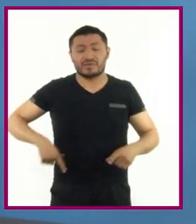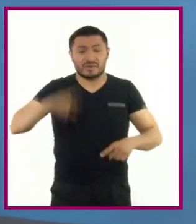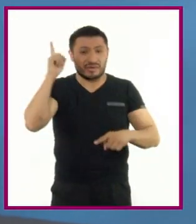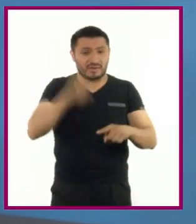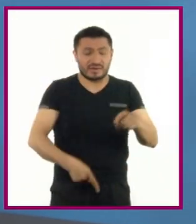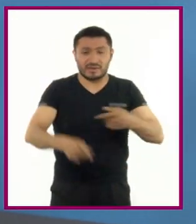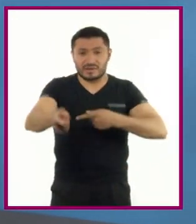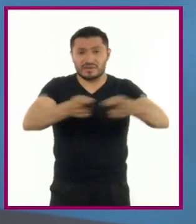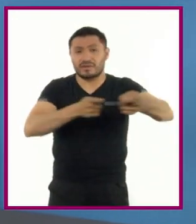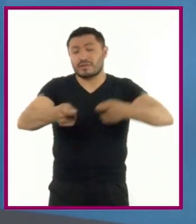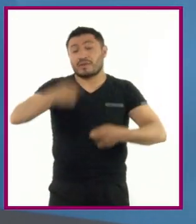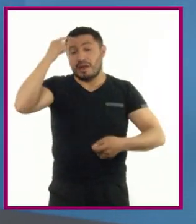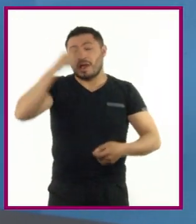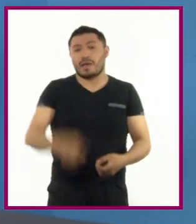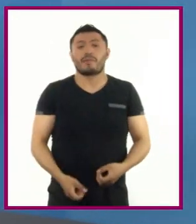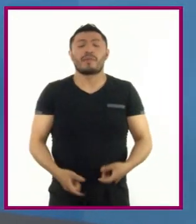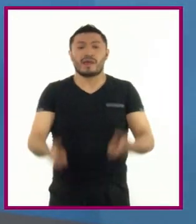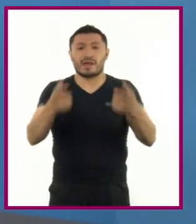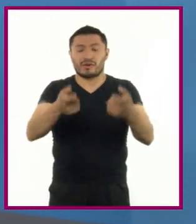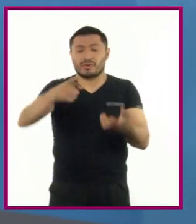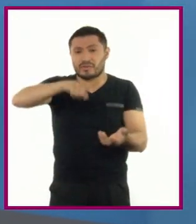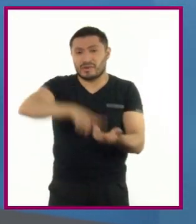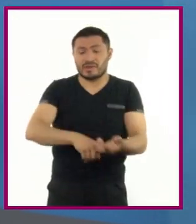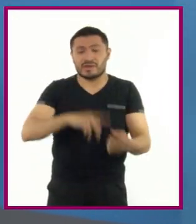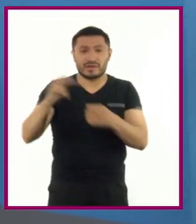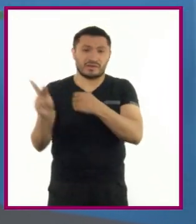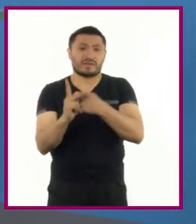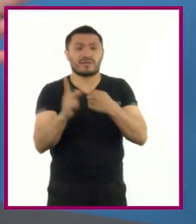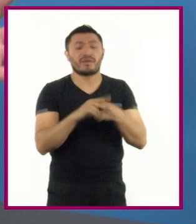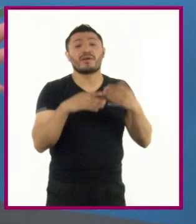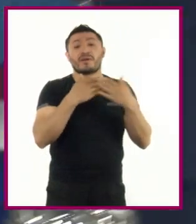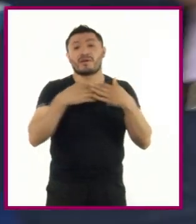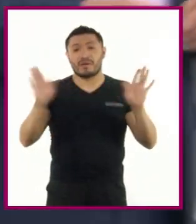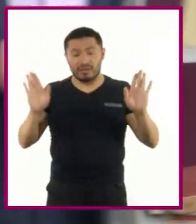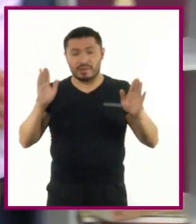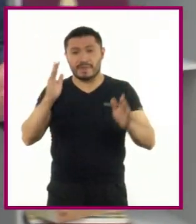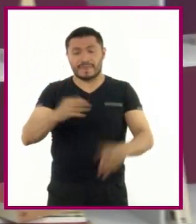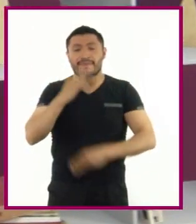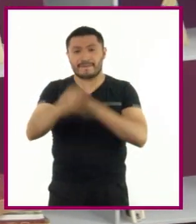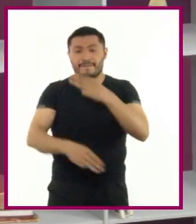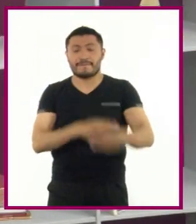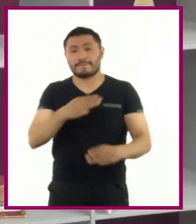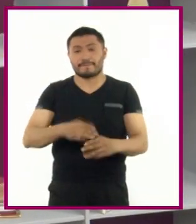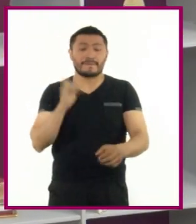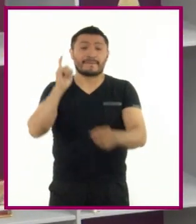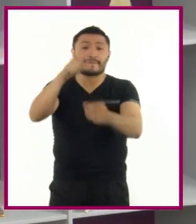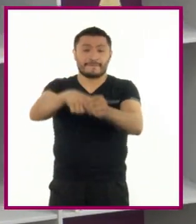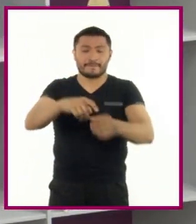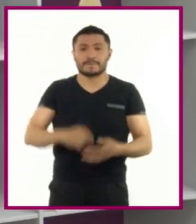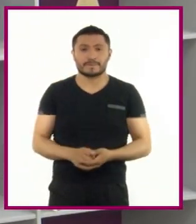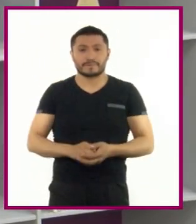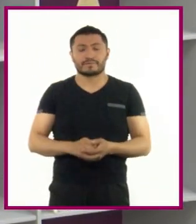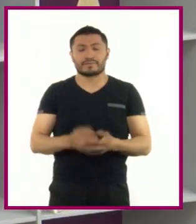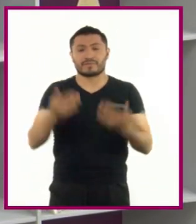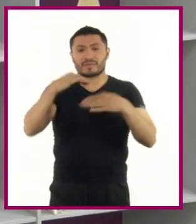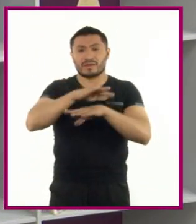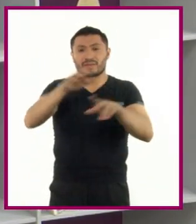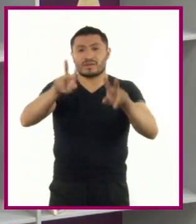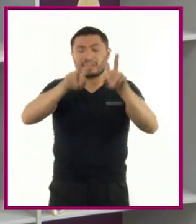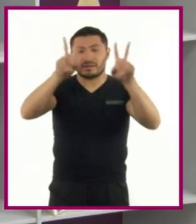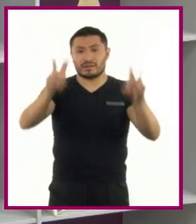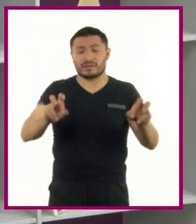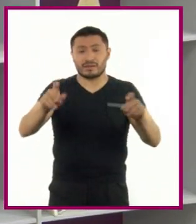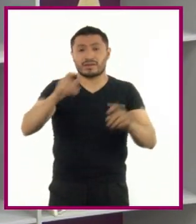de fortalecer sus economías internas a través de su apertura al mundo. En el contexto nacional, en la década